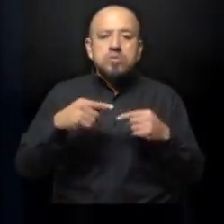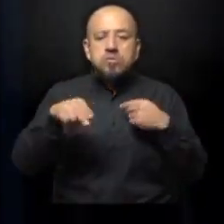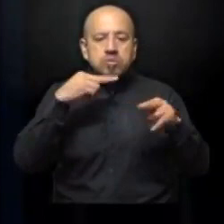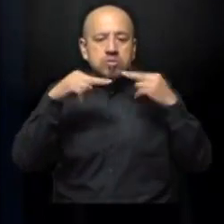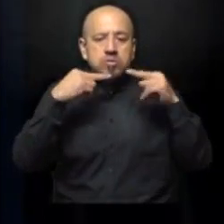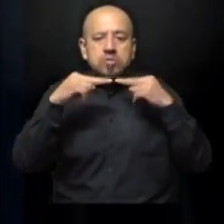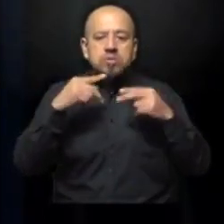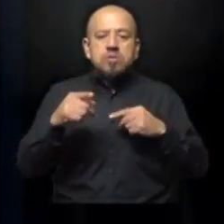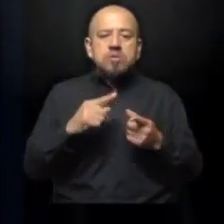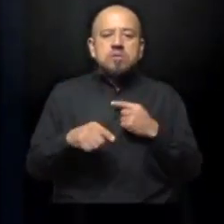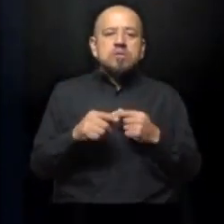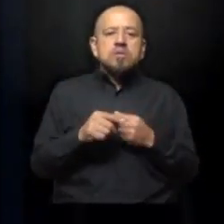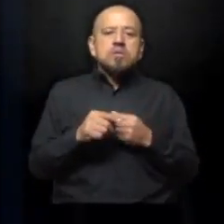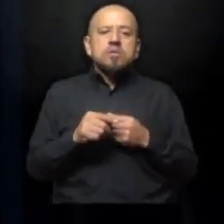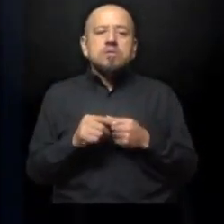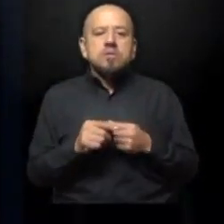sí